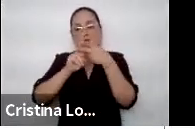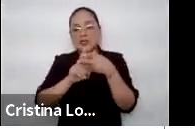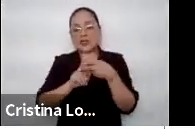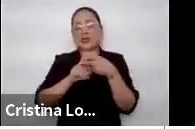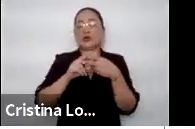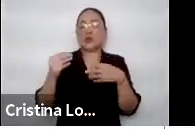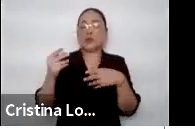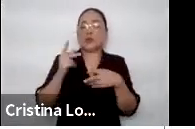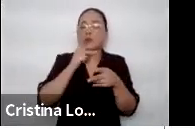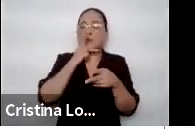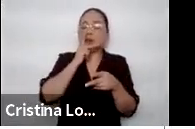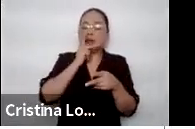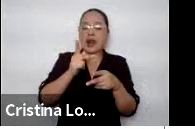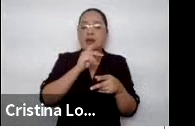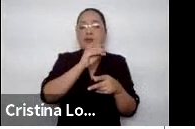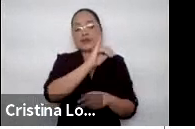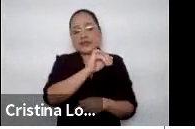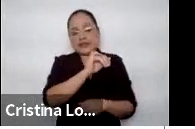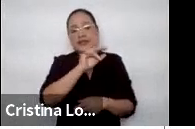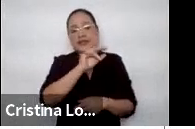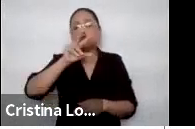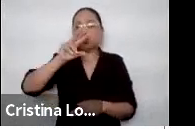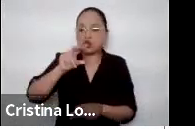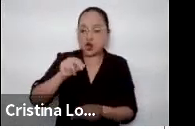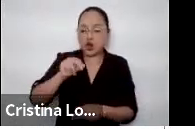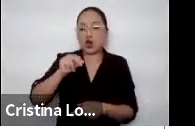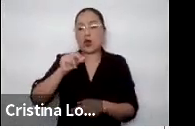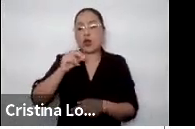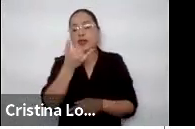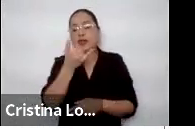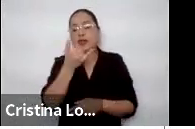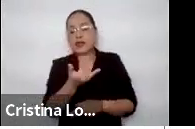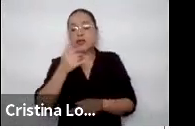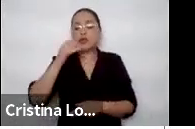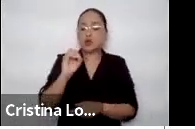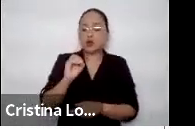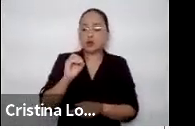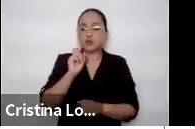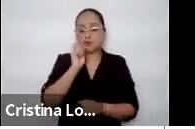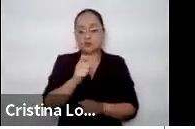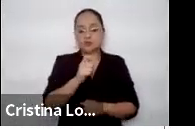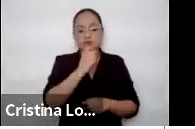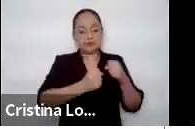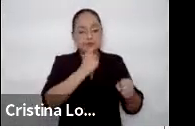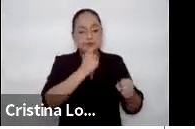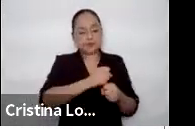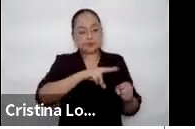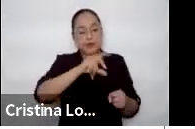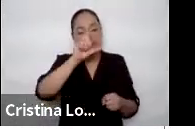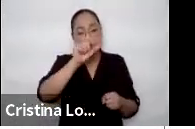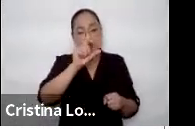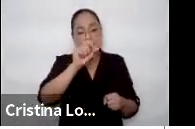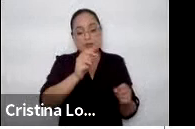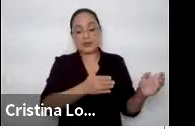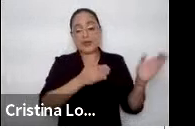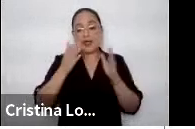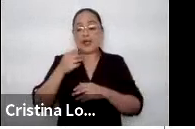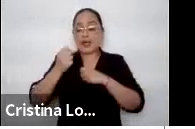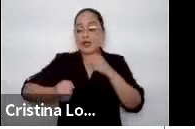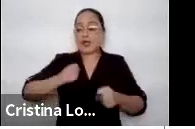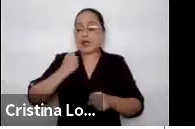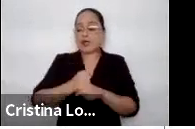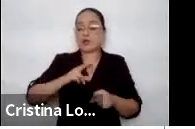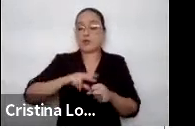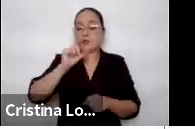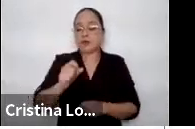podemos realizar las búsquedas únicamente la información de 2020 y lo que va de 2021. Ahora, para su consulta en formato